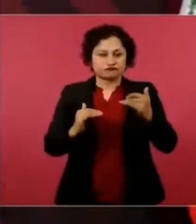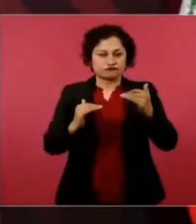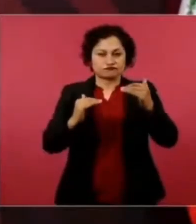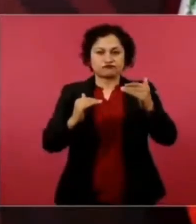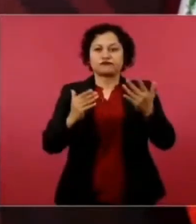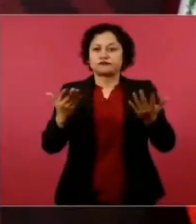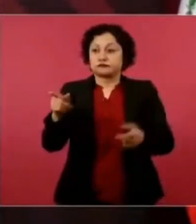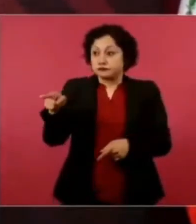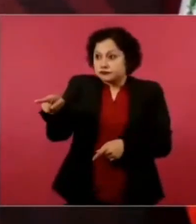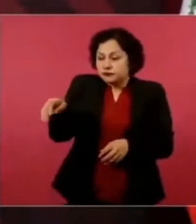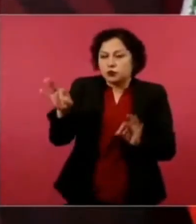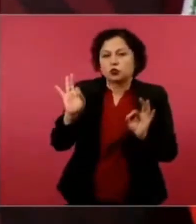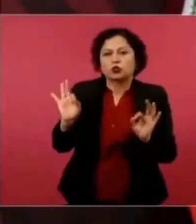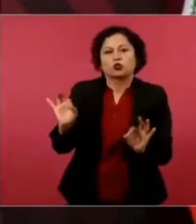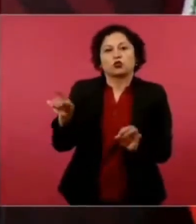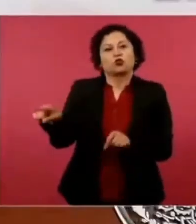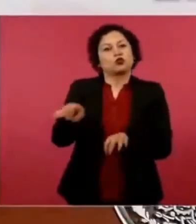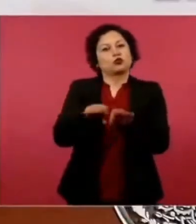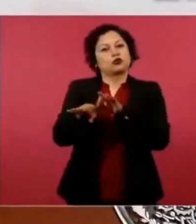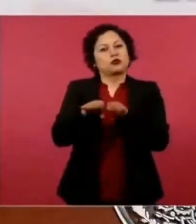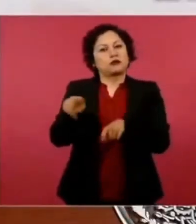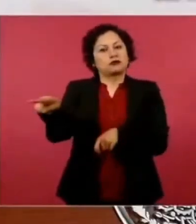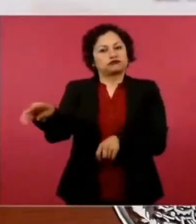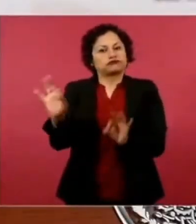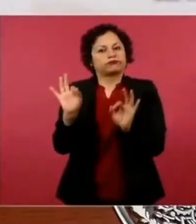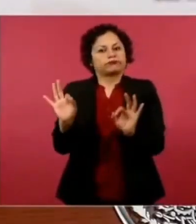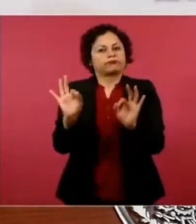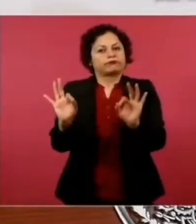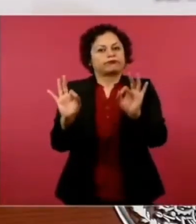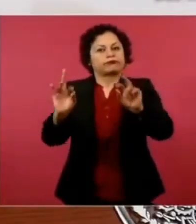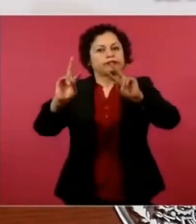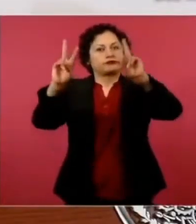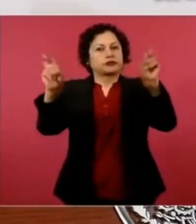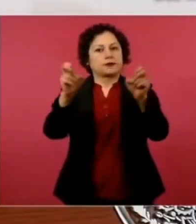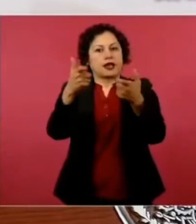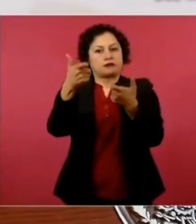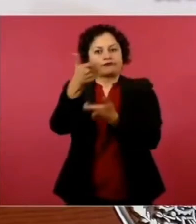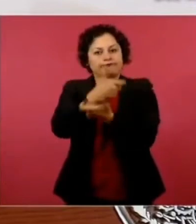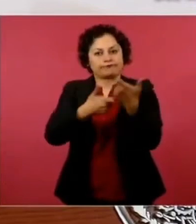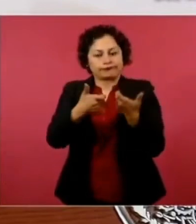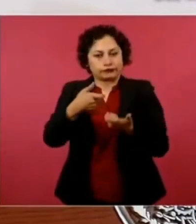Un milagro en el manejo de la economía.